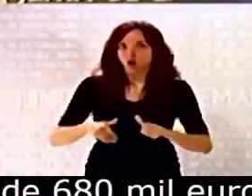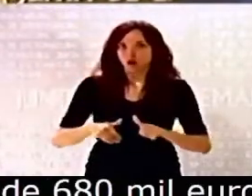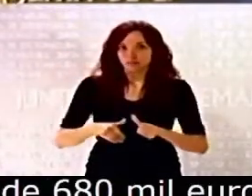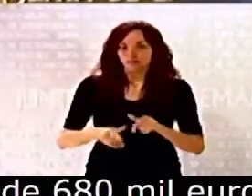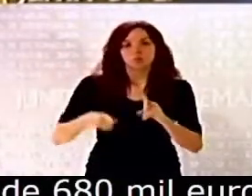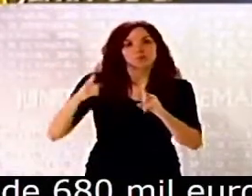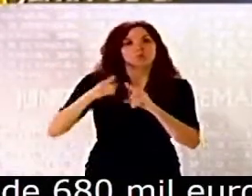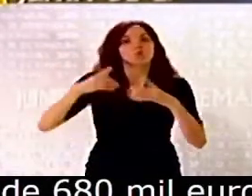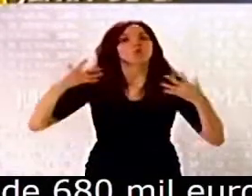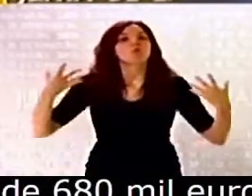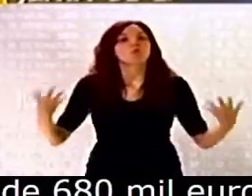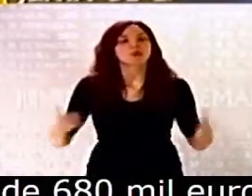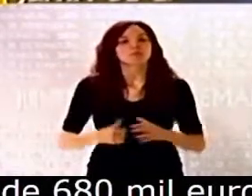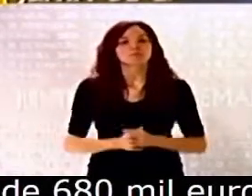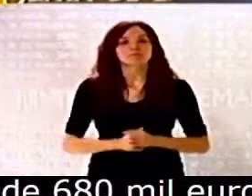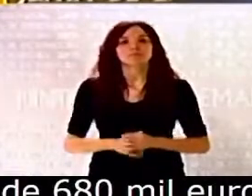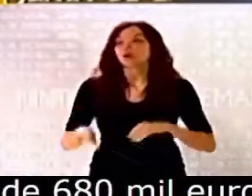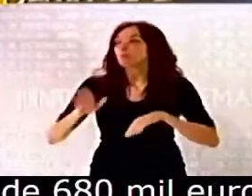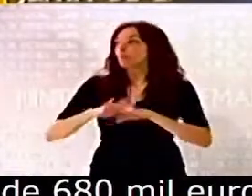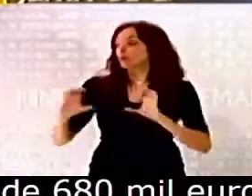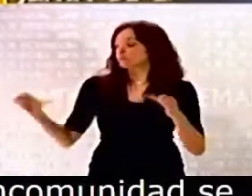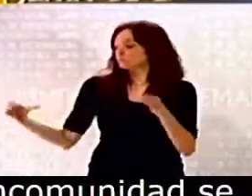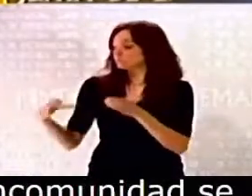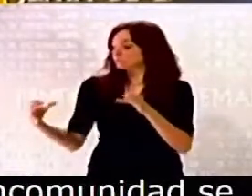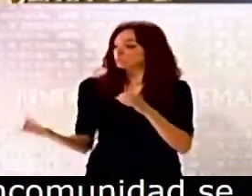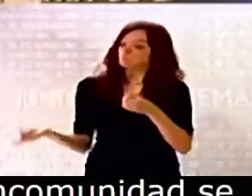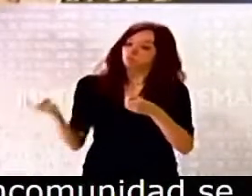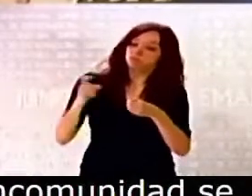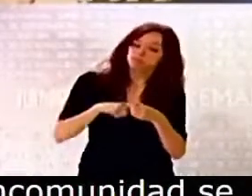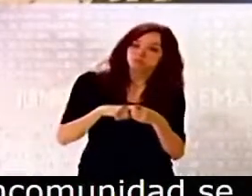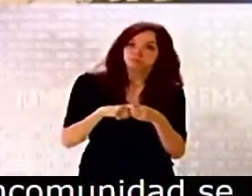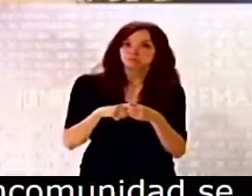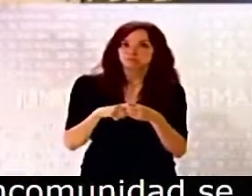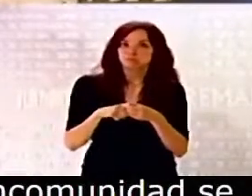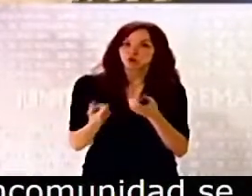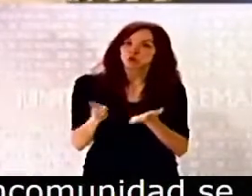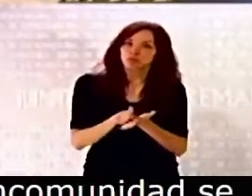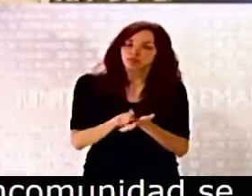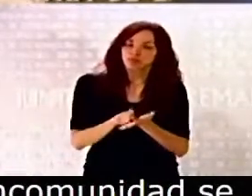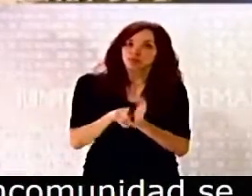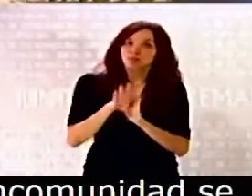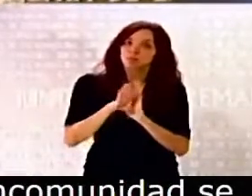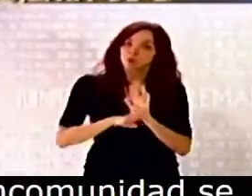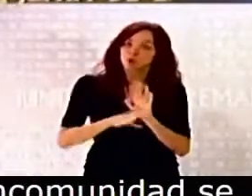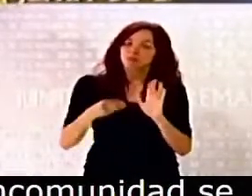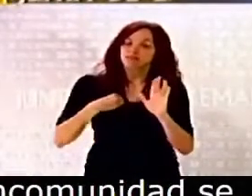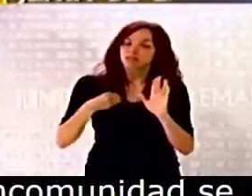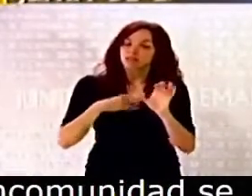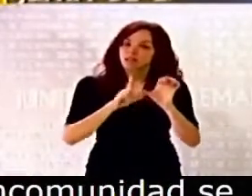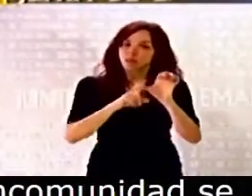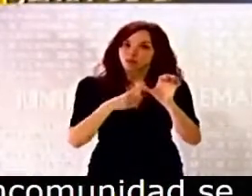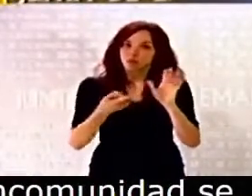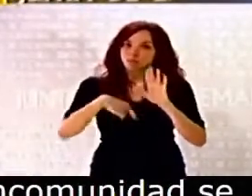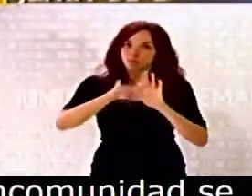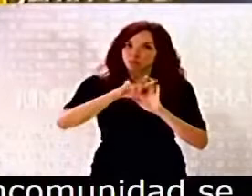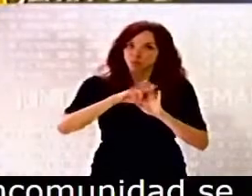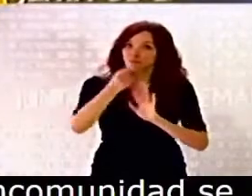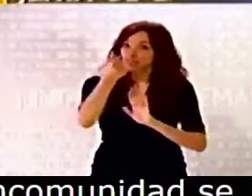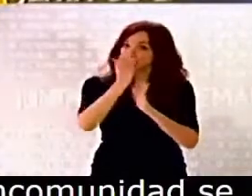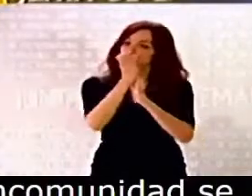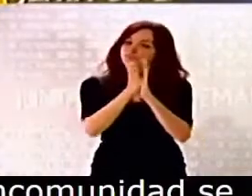de la región se puedan adherir de nuevo a la segunda edición del programa Diviértete Extremadura. Menos dinero que el año